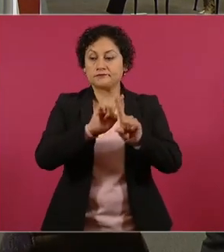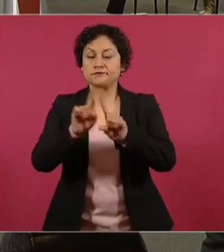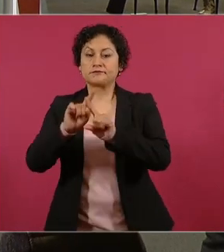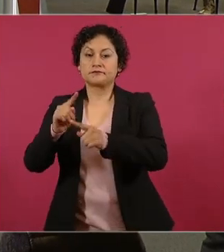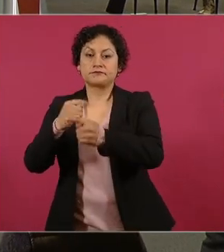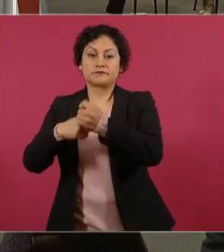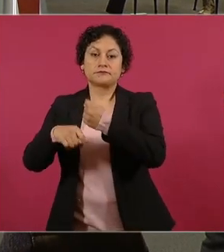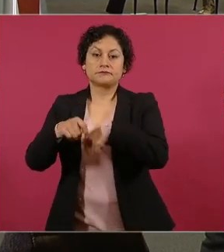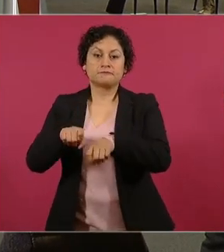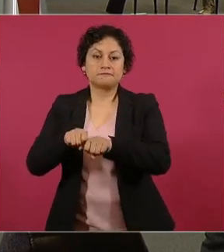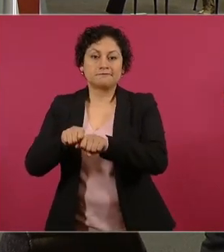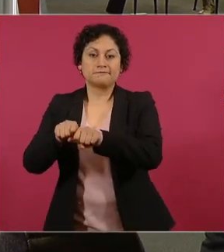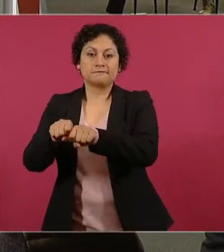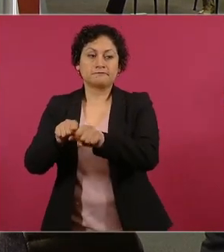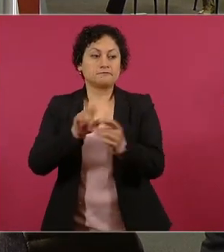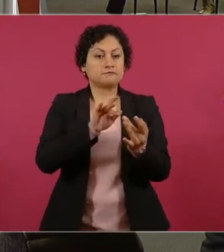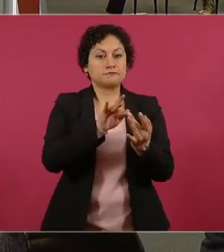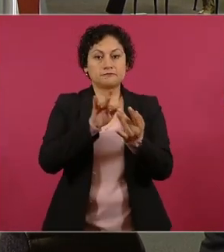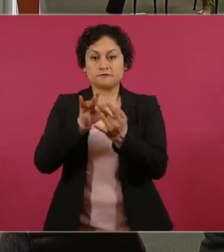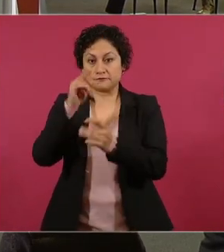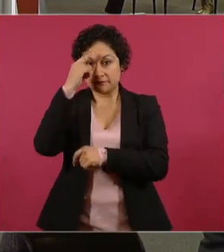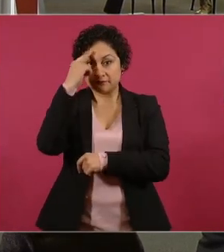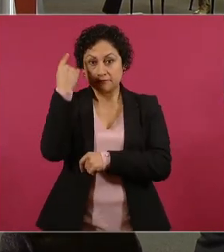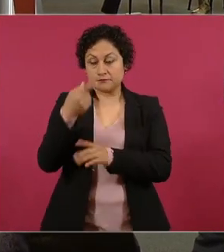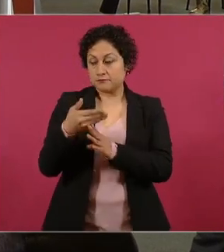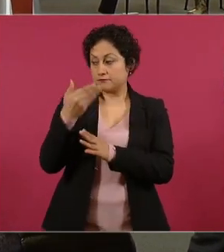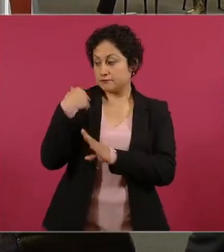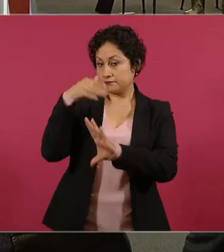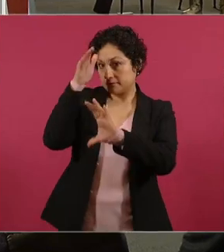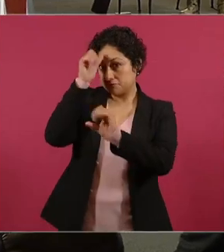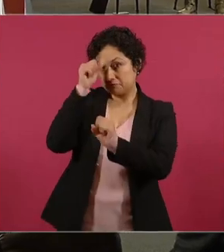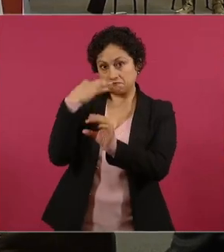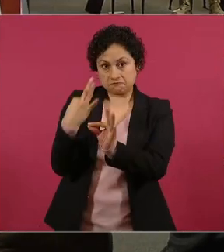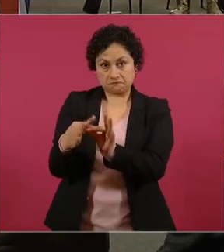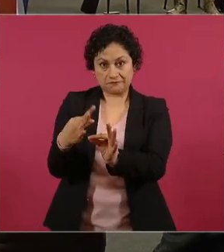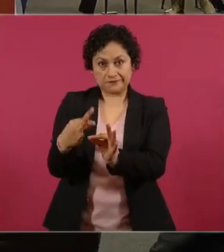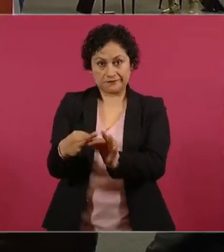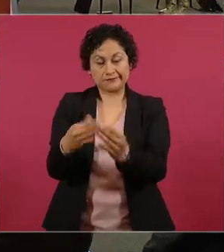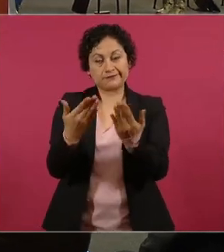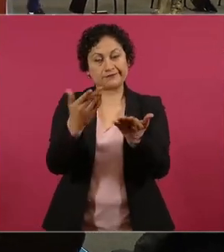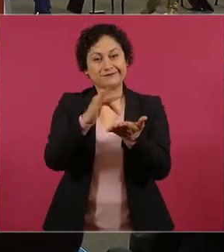las tiendas de autoservicio para mantener los compromisos. Muchas gracias.